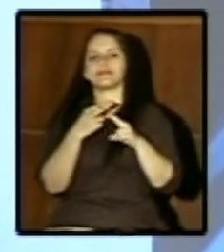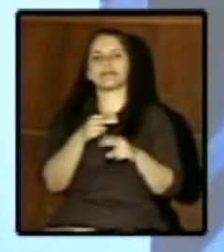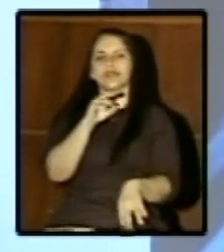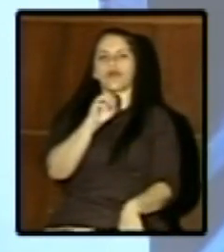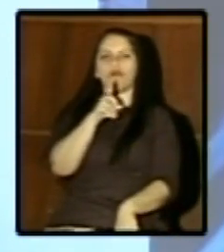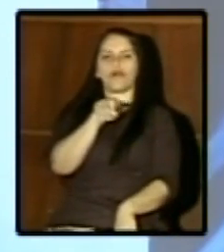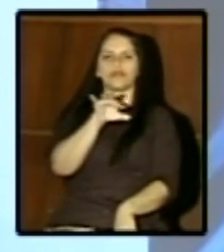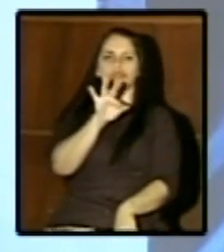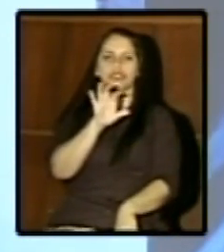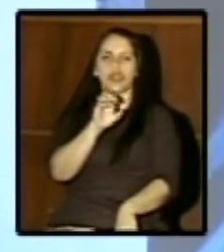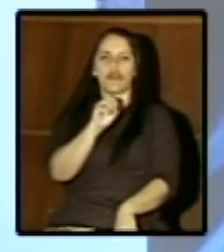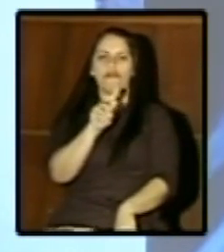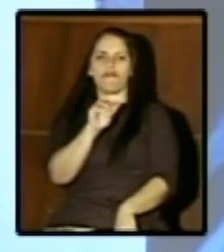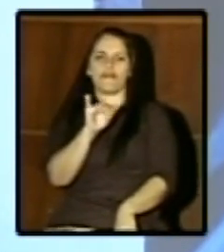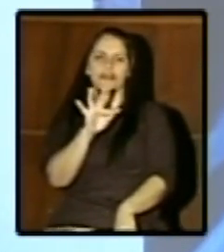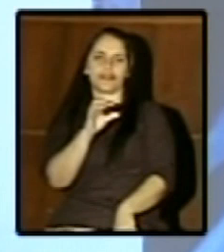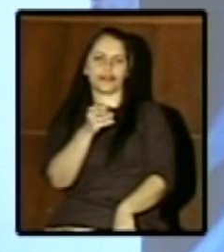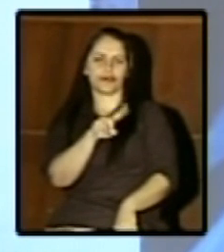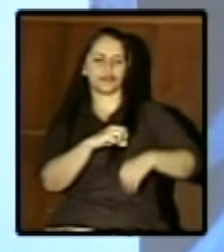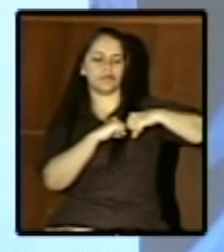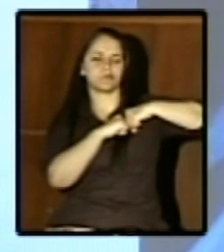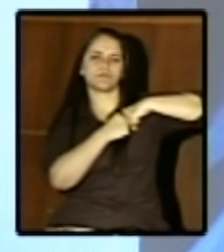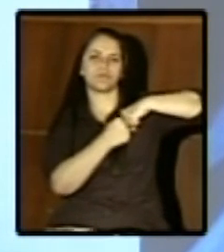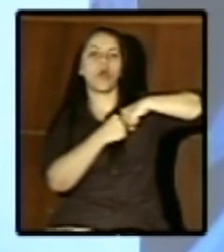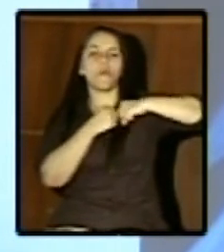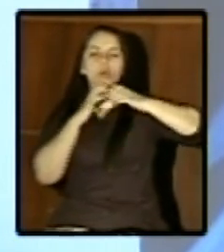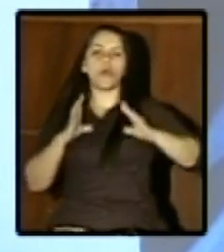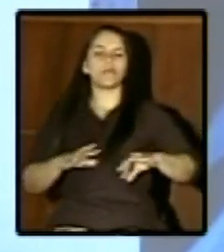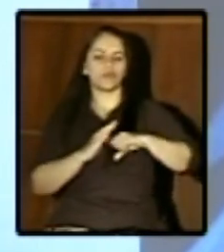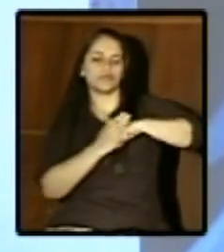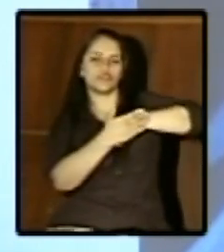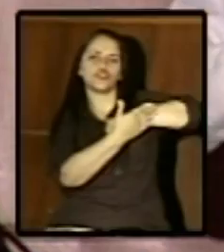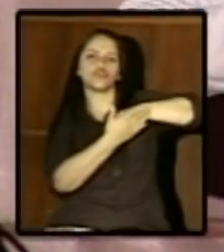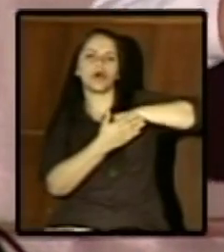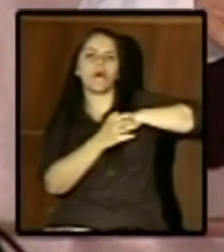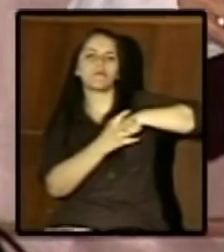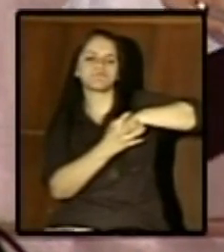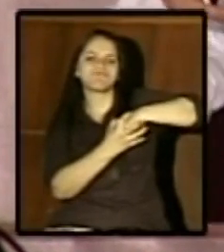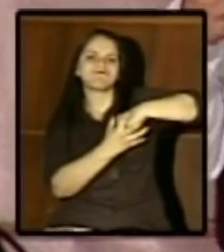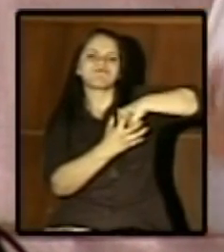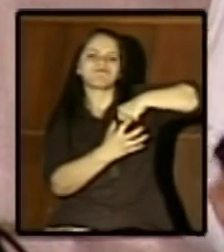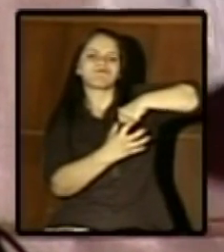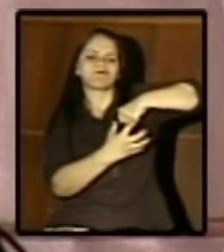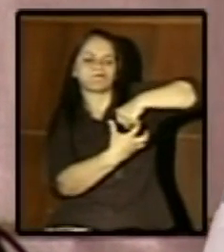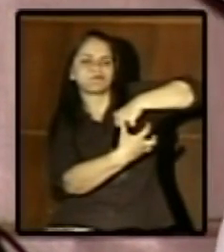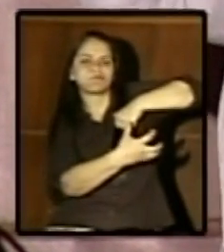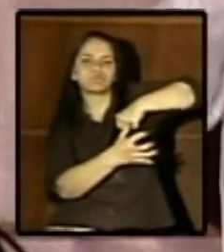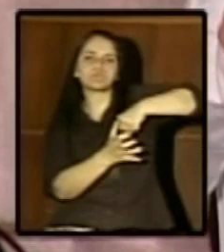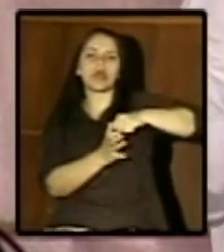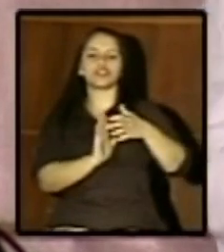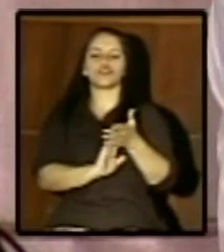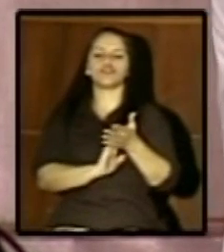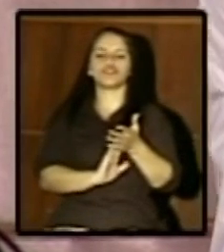esto corresponde a lo que se llaman osteofitos. El organismo, en un intento por estabilizar esa articulación, genera una